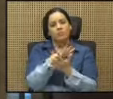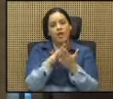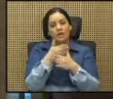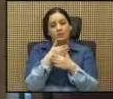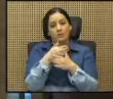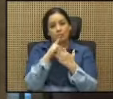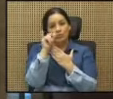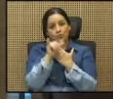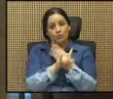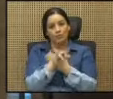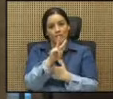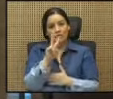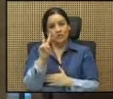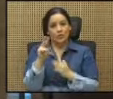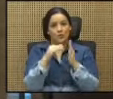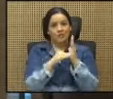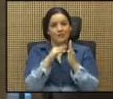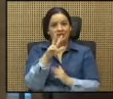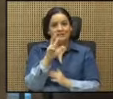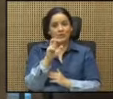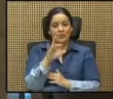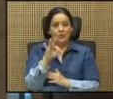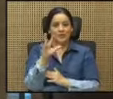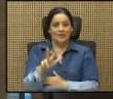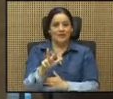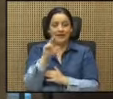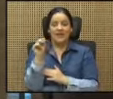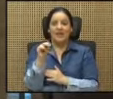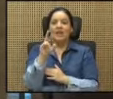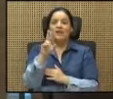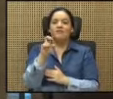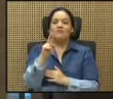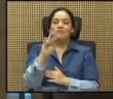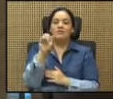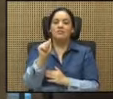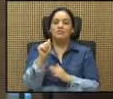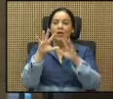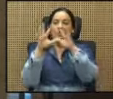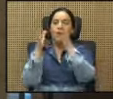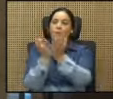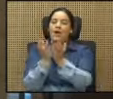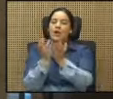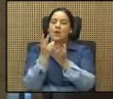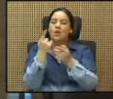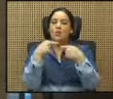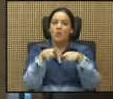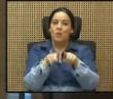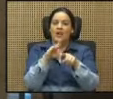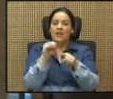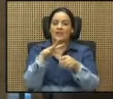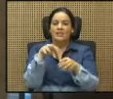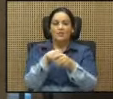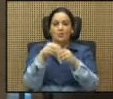proyecto 22.393, el de renta global dual, que está en hacendarios, y el proyecto